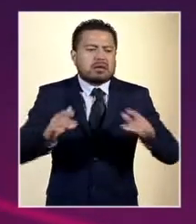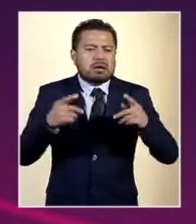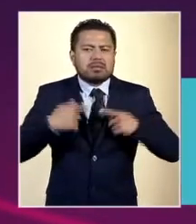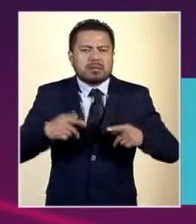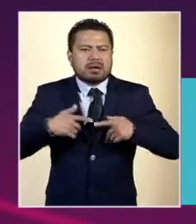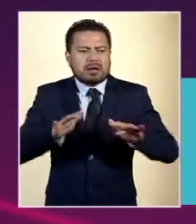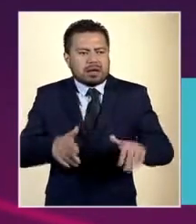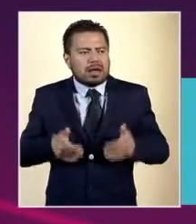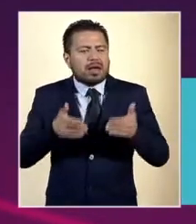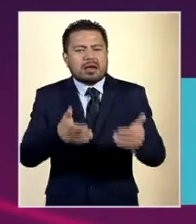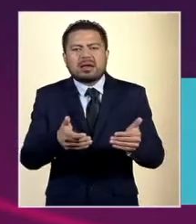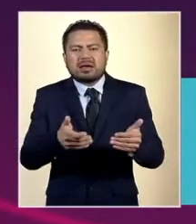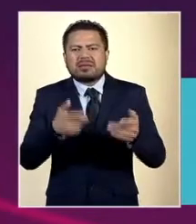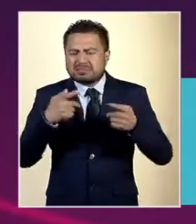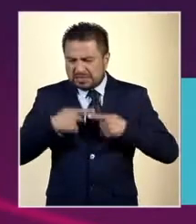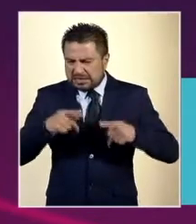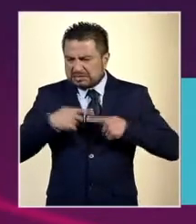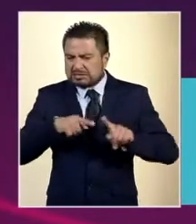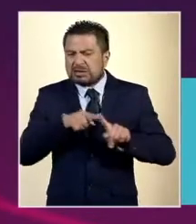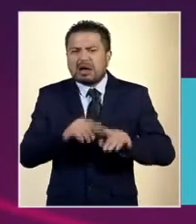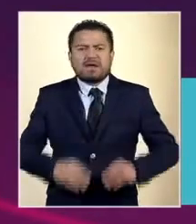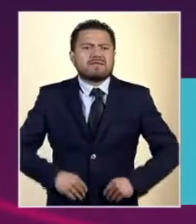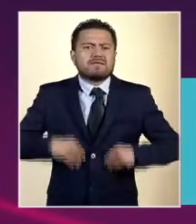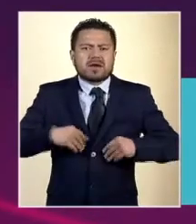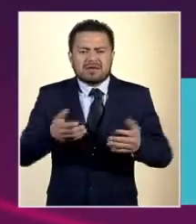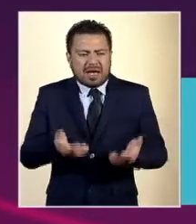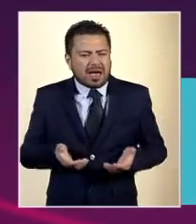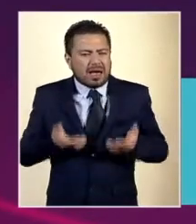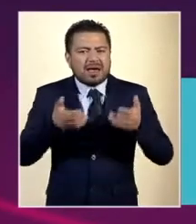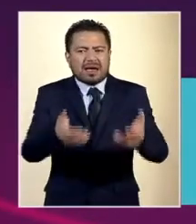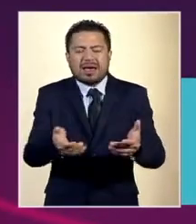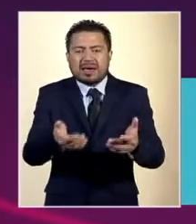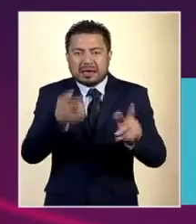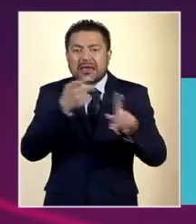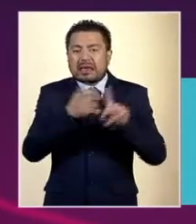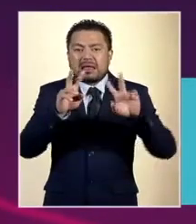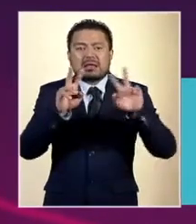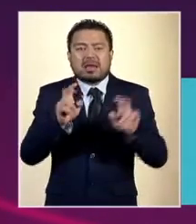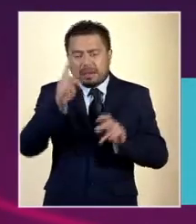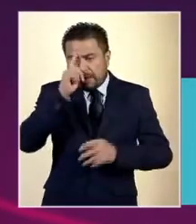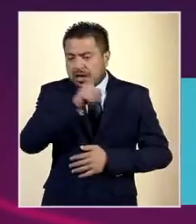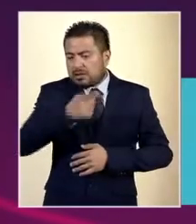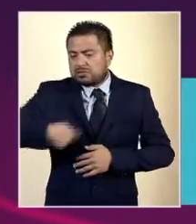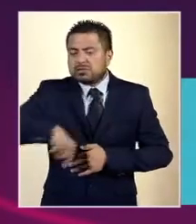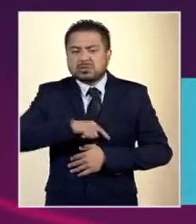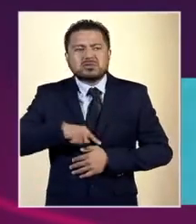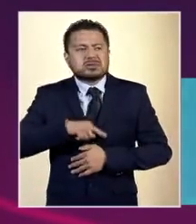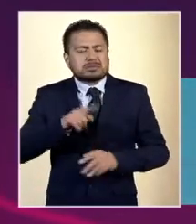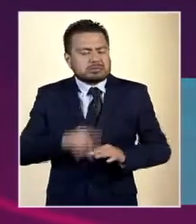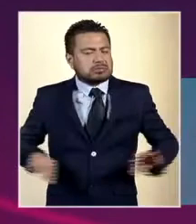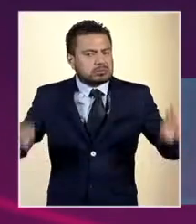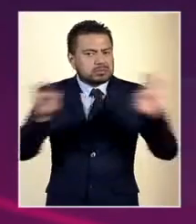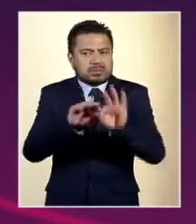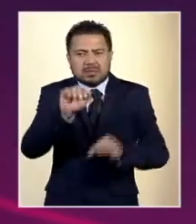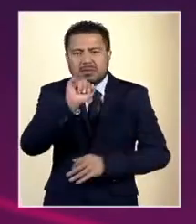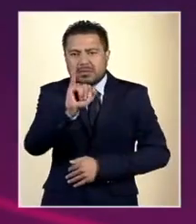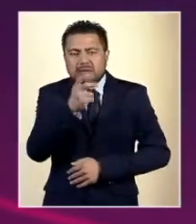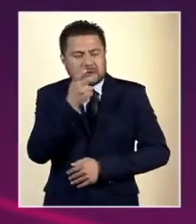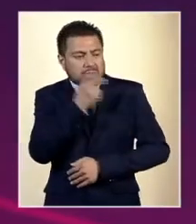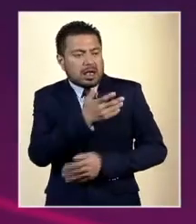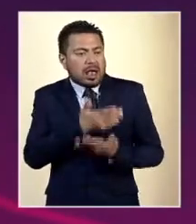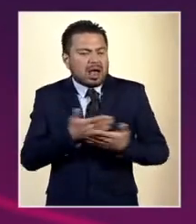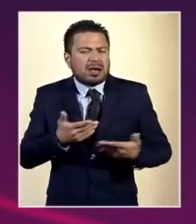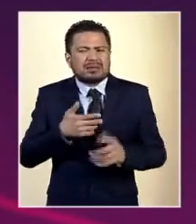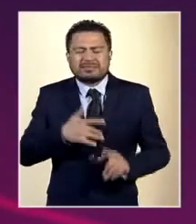poblaciones callejeras, personas que viven en la calle, y que es un tema que para nosotros es fundamental justamente